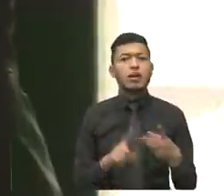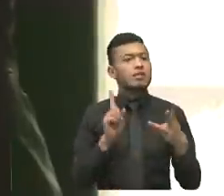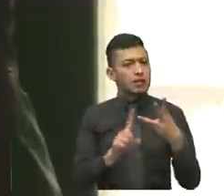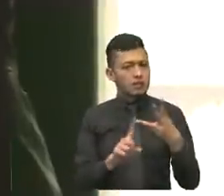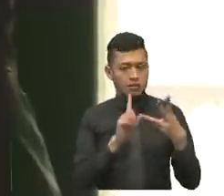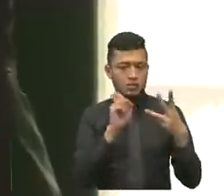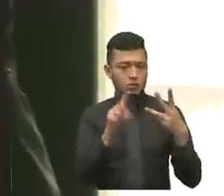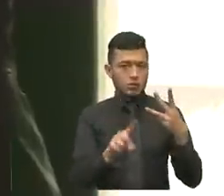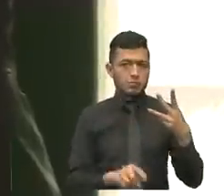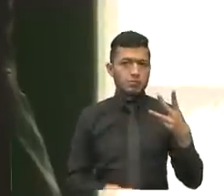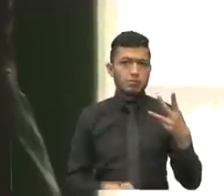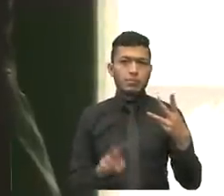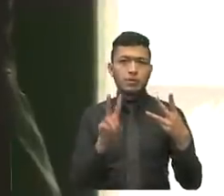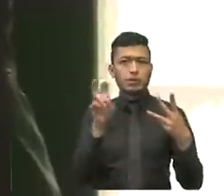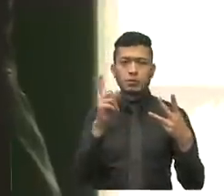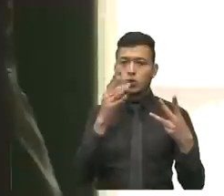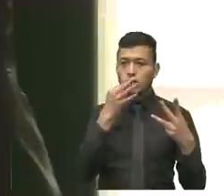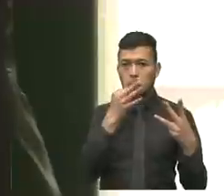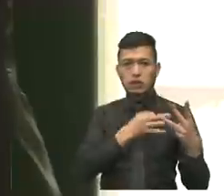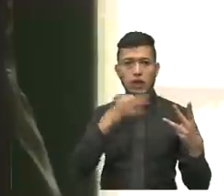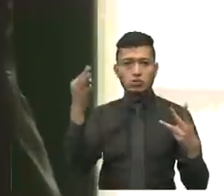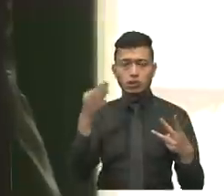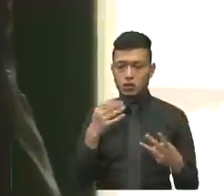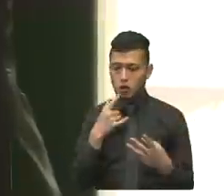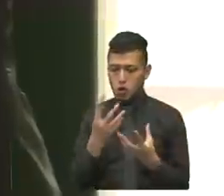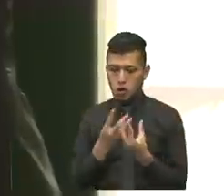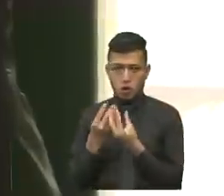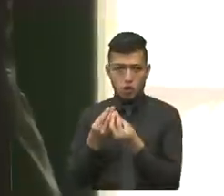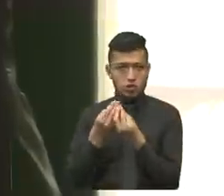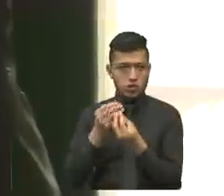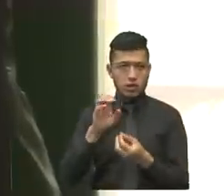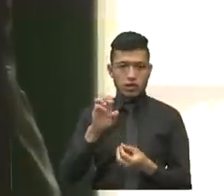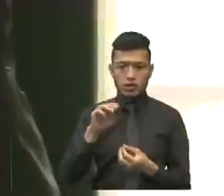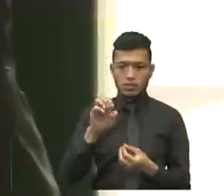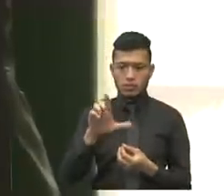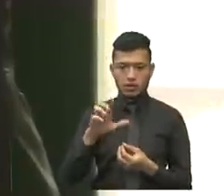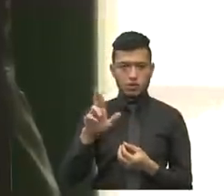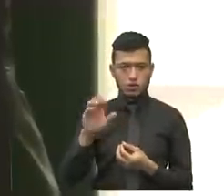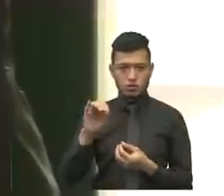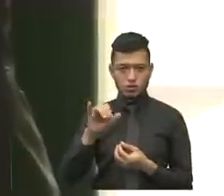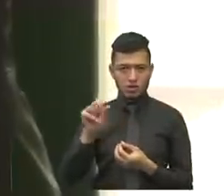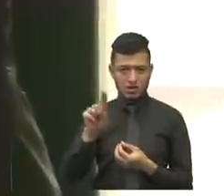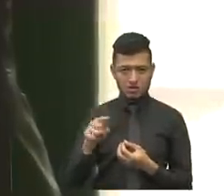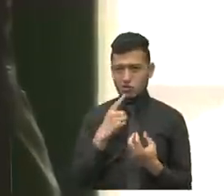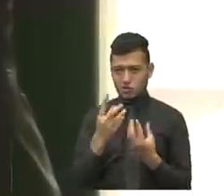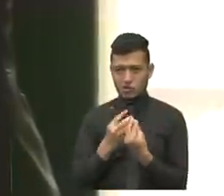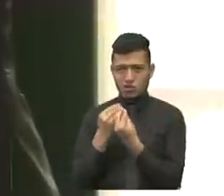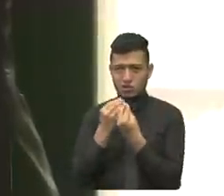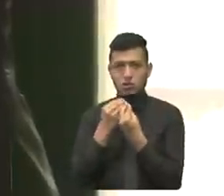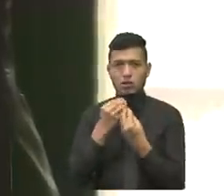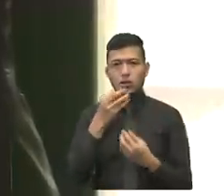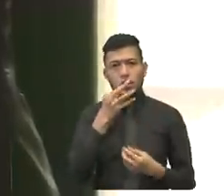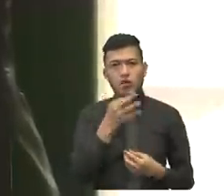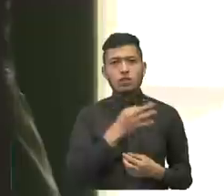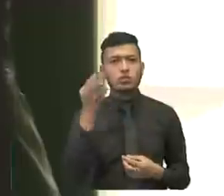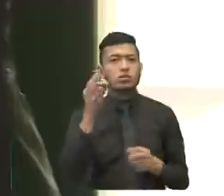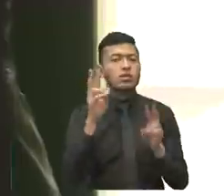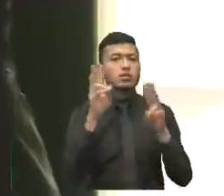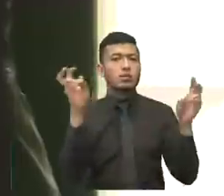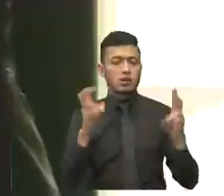es sobre una denuncia que hizo el concejal Emel Rojas con respecto a la extensión o a la expansión, o sí, pues a